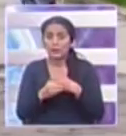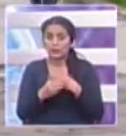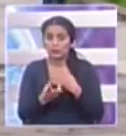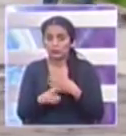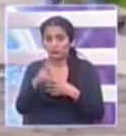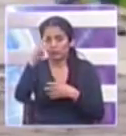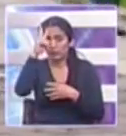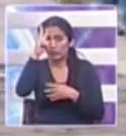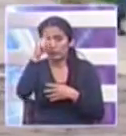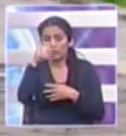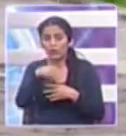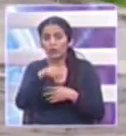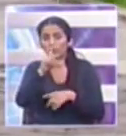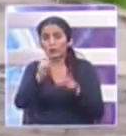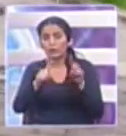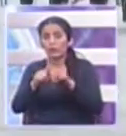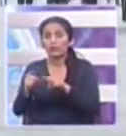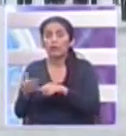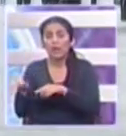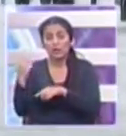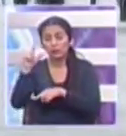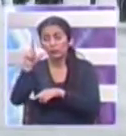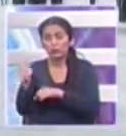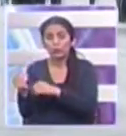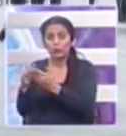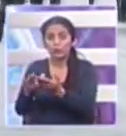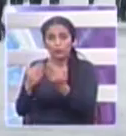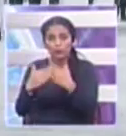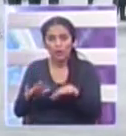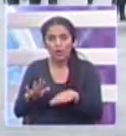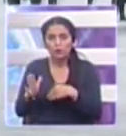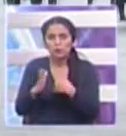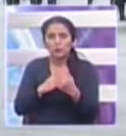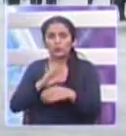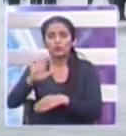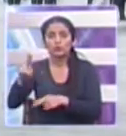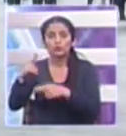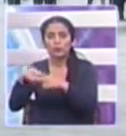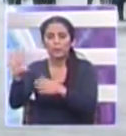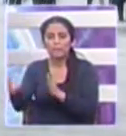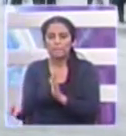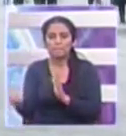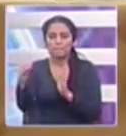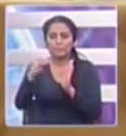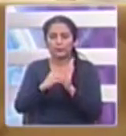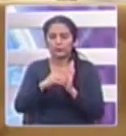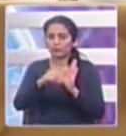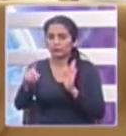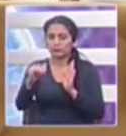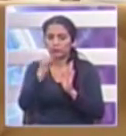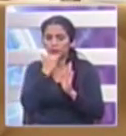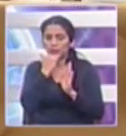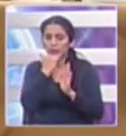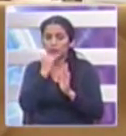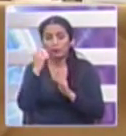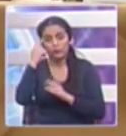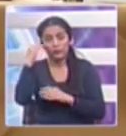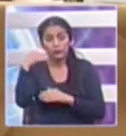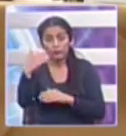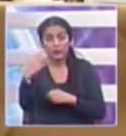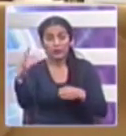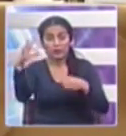personas fallecidas. Esto intentando hacer suponer que en el proceso electoral del 19 de febrero se podría cometer